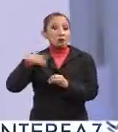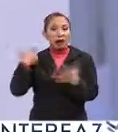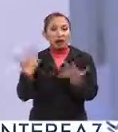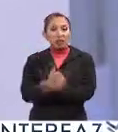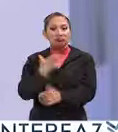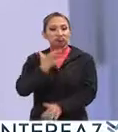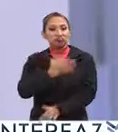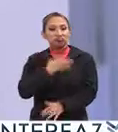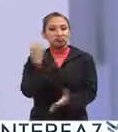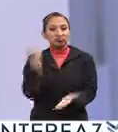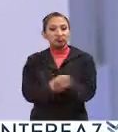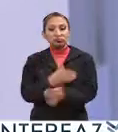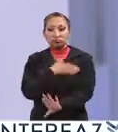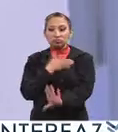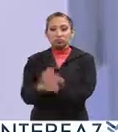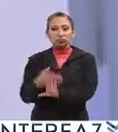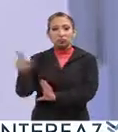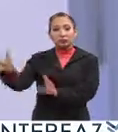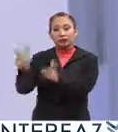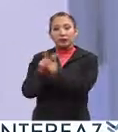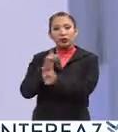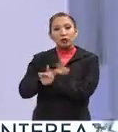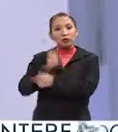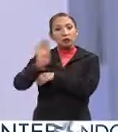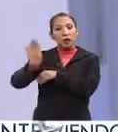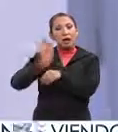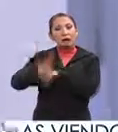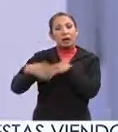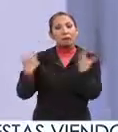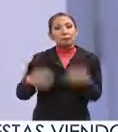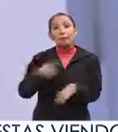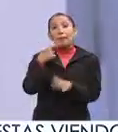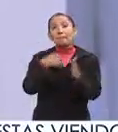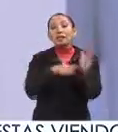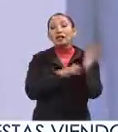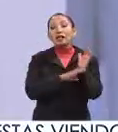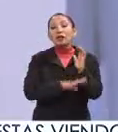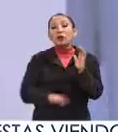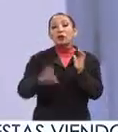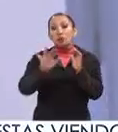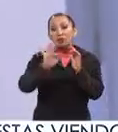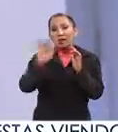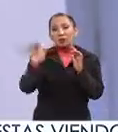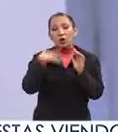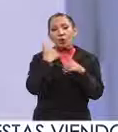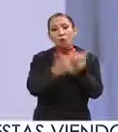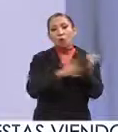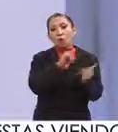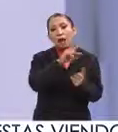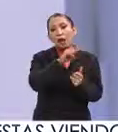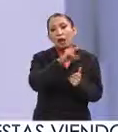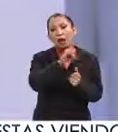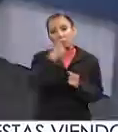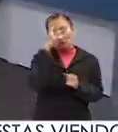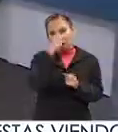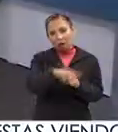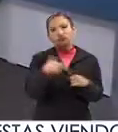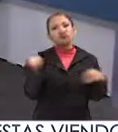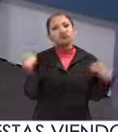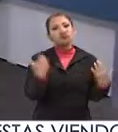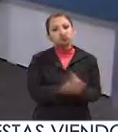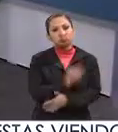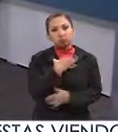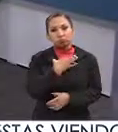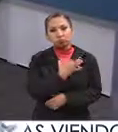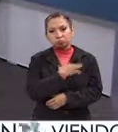ganando esa medalla de oro en contra de la dupla brasileña. En 1955, en los Juegos Panamericanos, también México consiguió